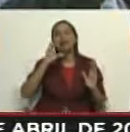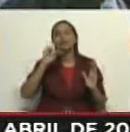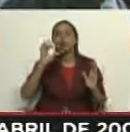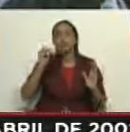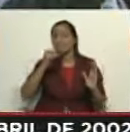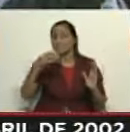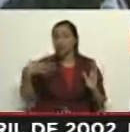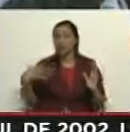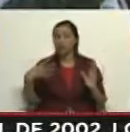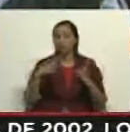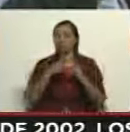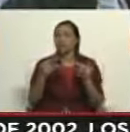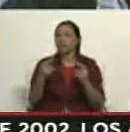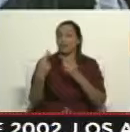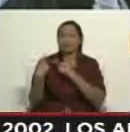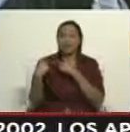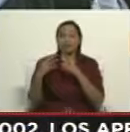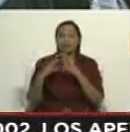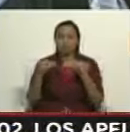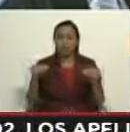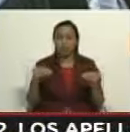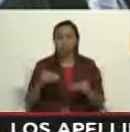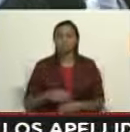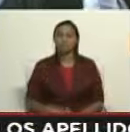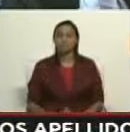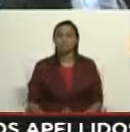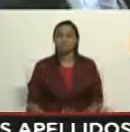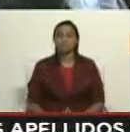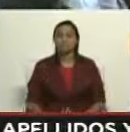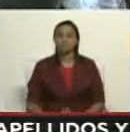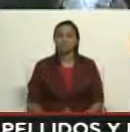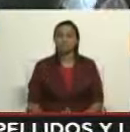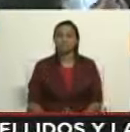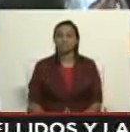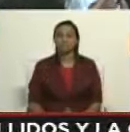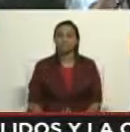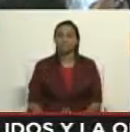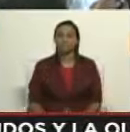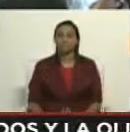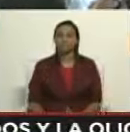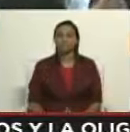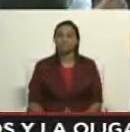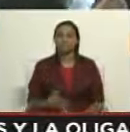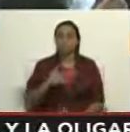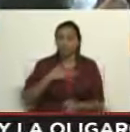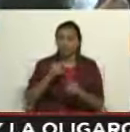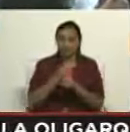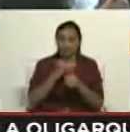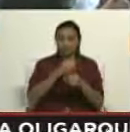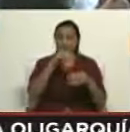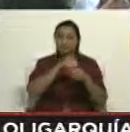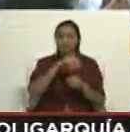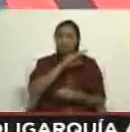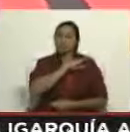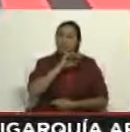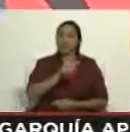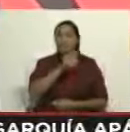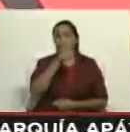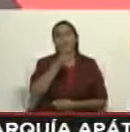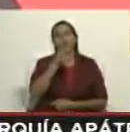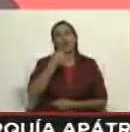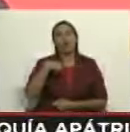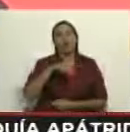encargada de todo. Uno está tras cámara, como siempre, los que tienen esos cargos, uno